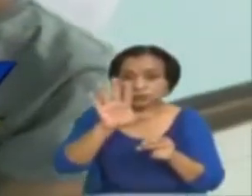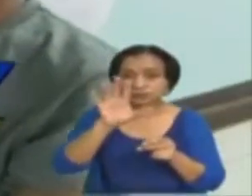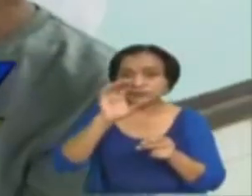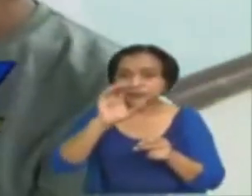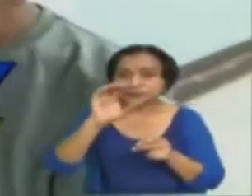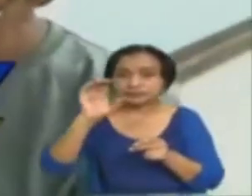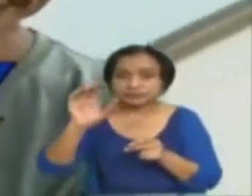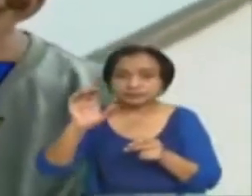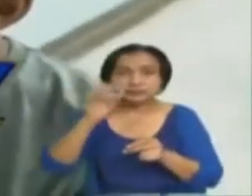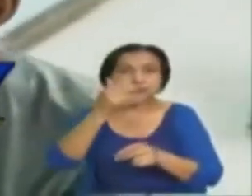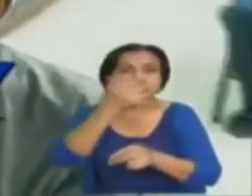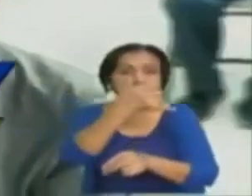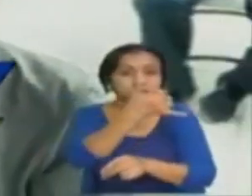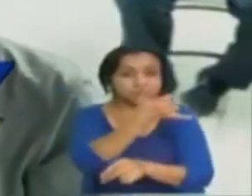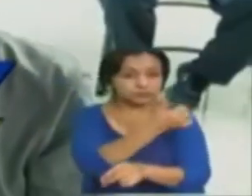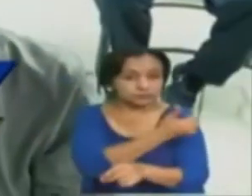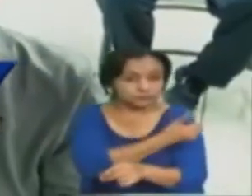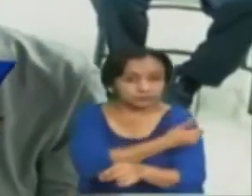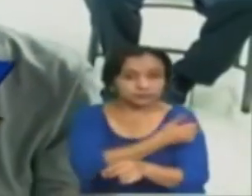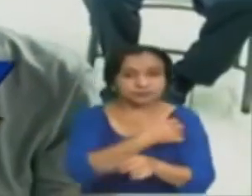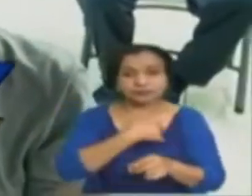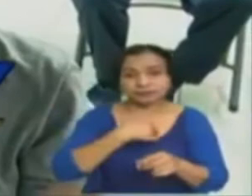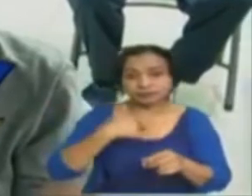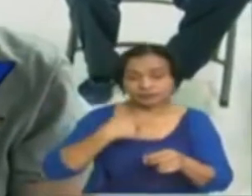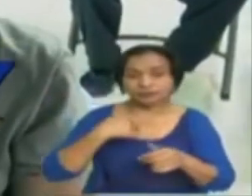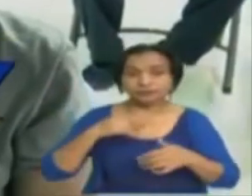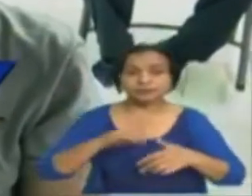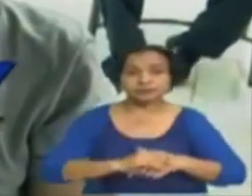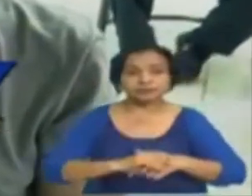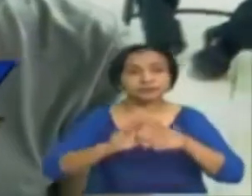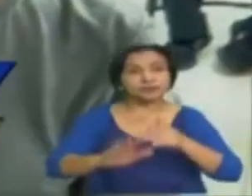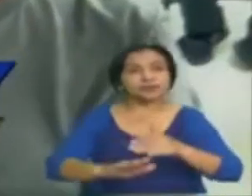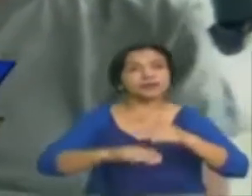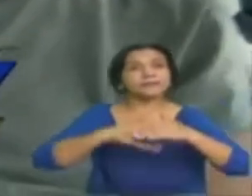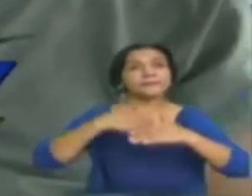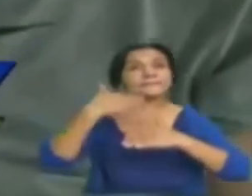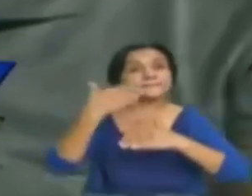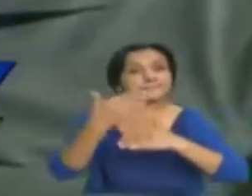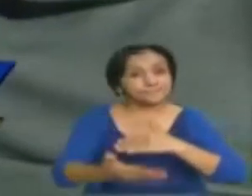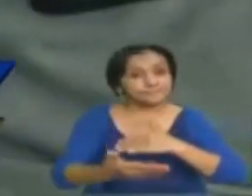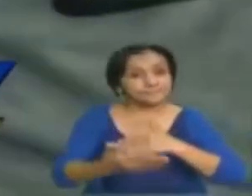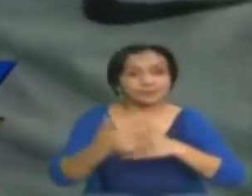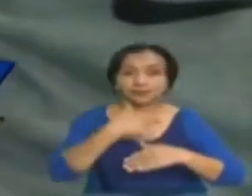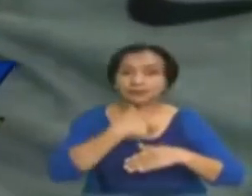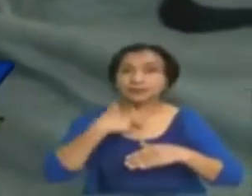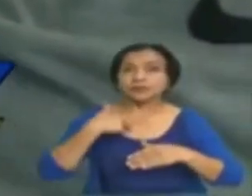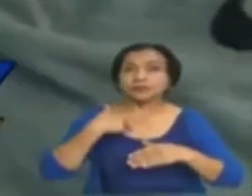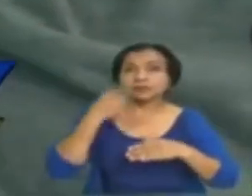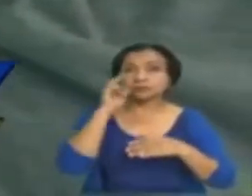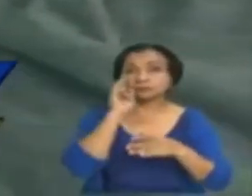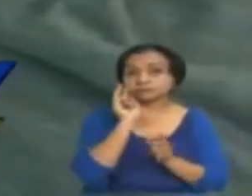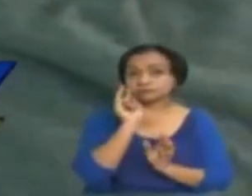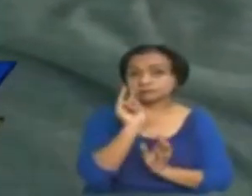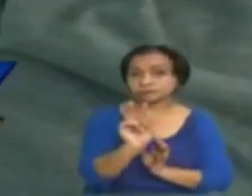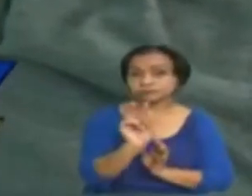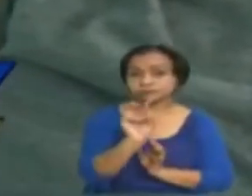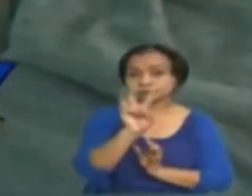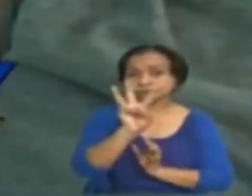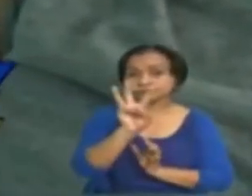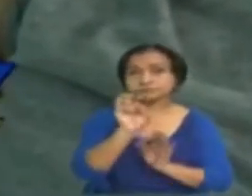Berta Calderón, Taller de Enfermedades de Transmisión Vectorial, Hospital Alemán. Todo